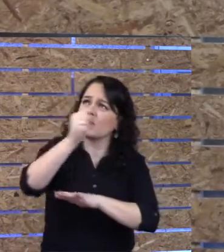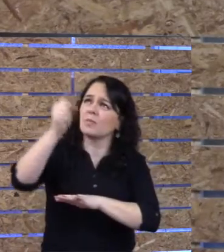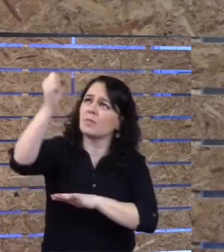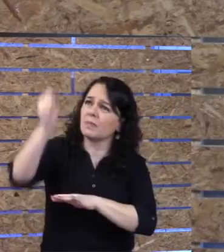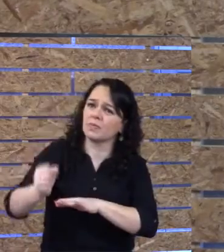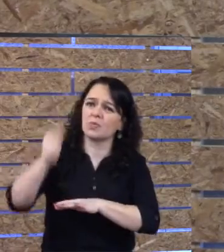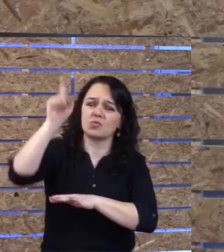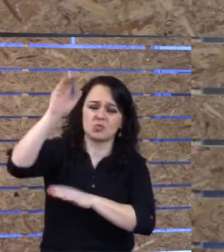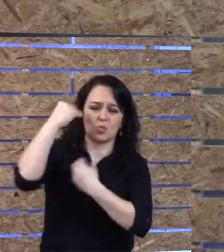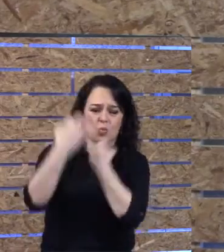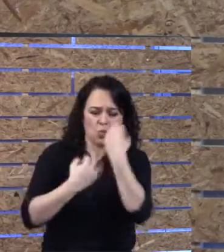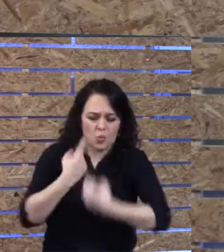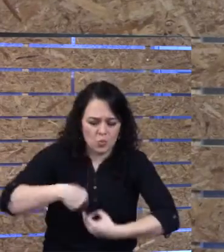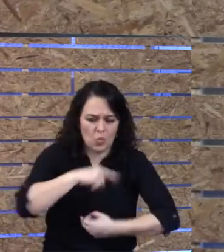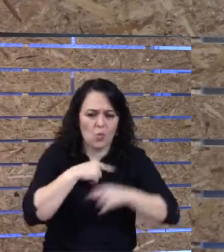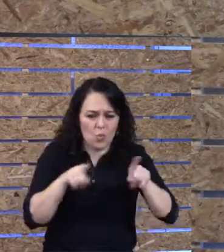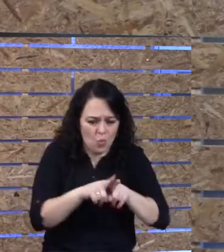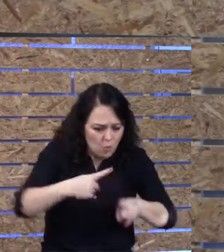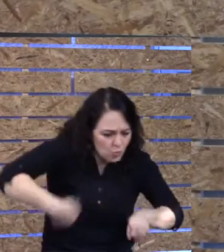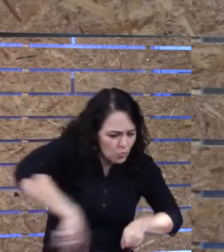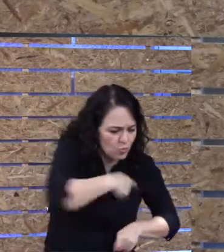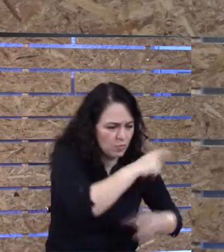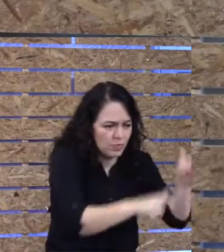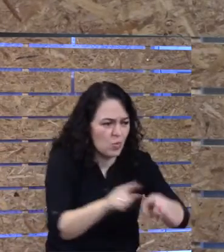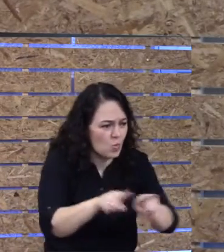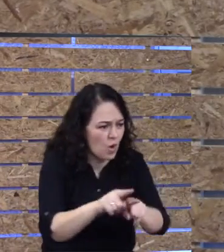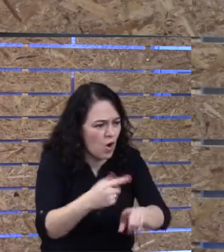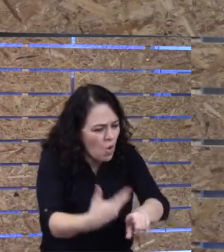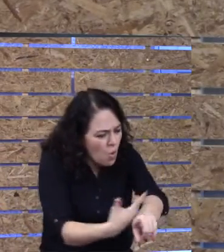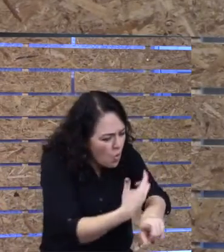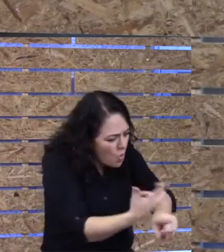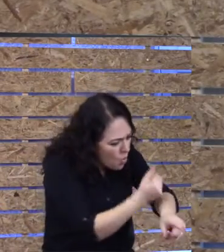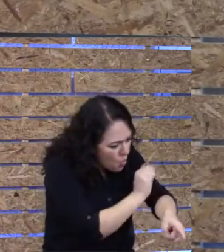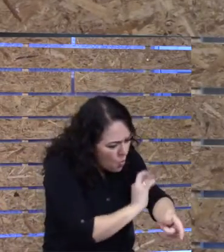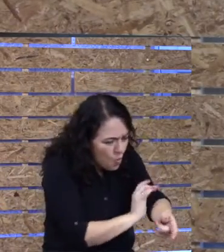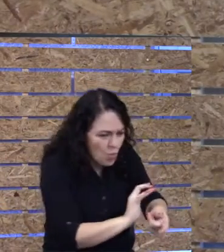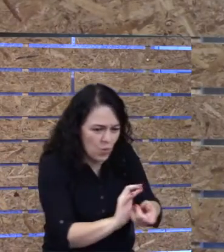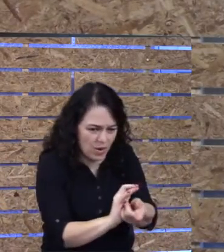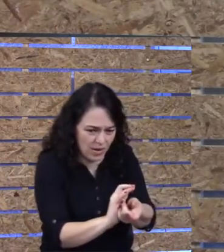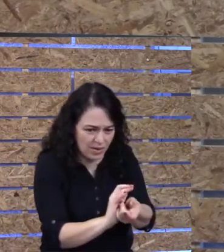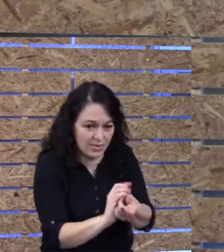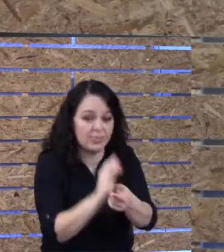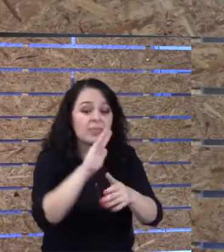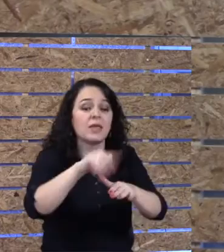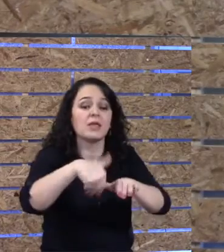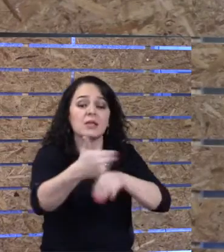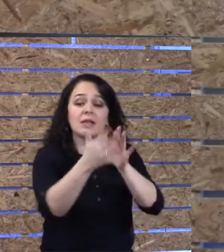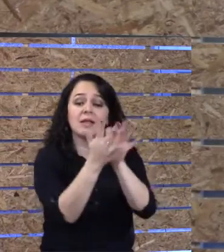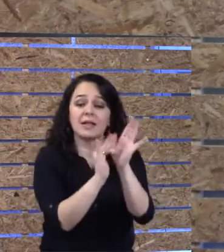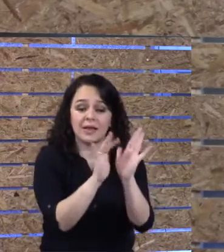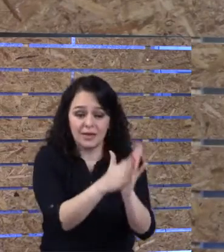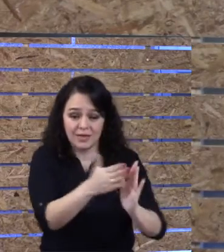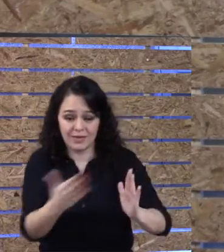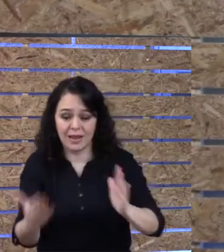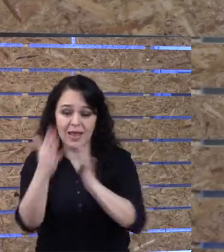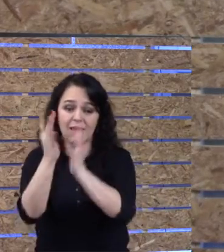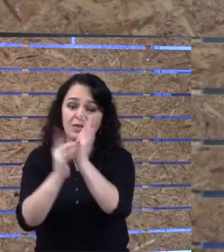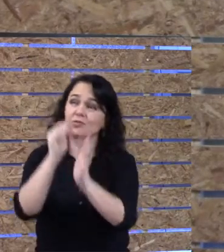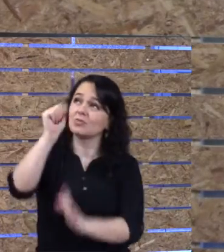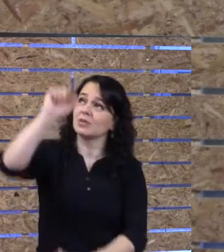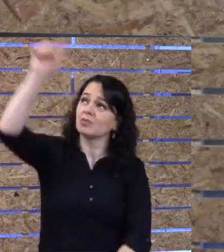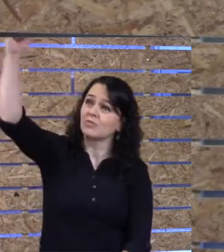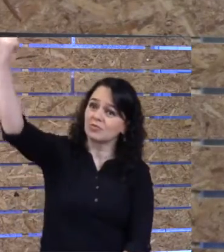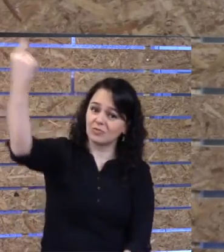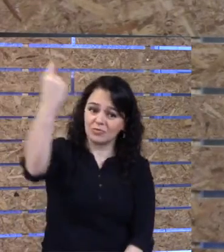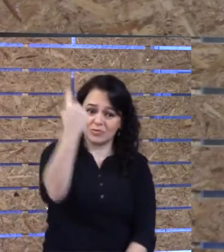oficio de Cristo nuestro Señor, el pastor que se hizo cordero, el